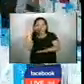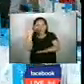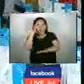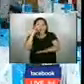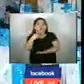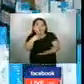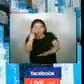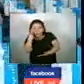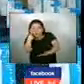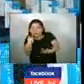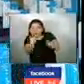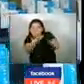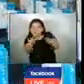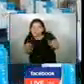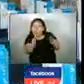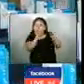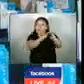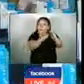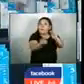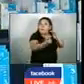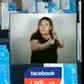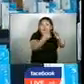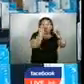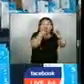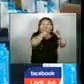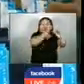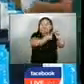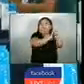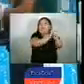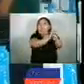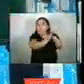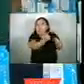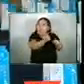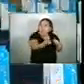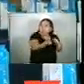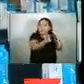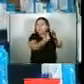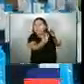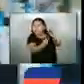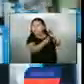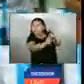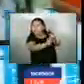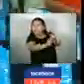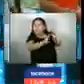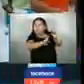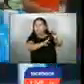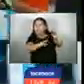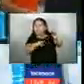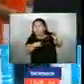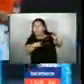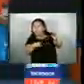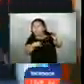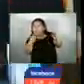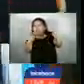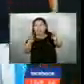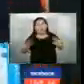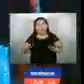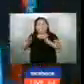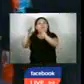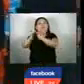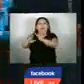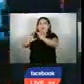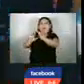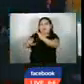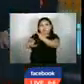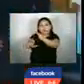aquellos hogares donde los contagiados con coronavirus sean 1 o 2 personas y donde existan más de 5 personas